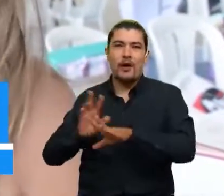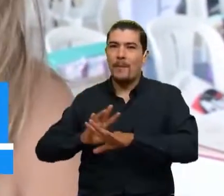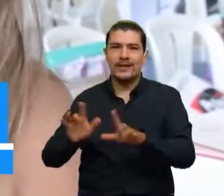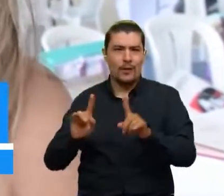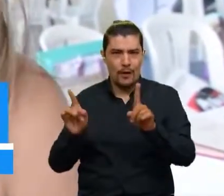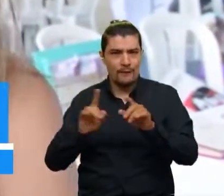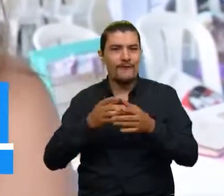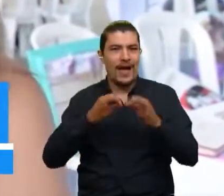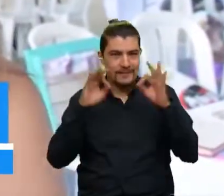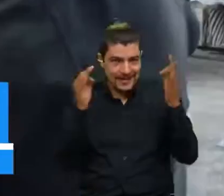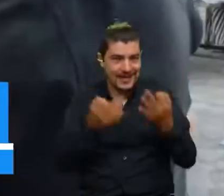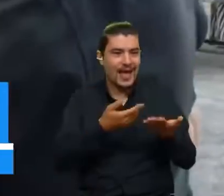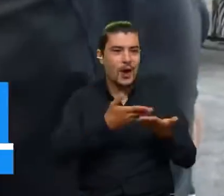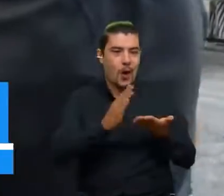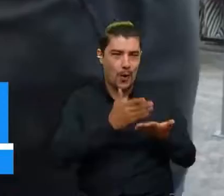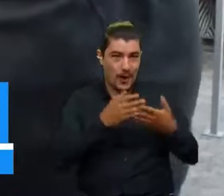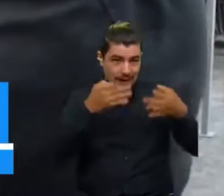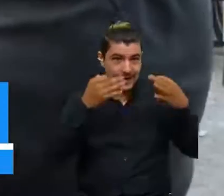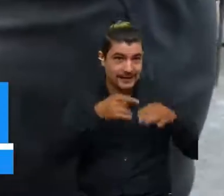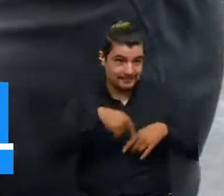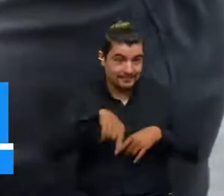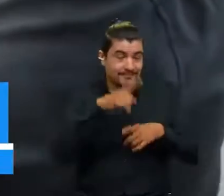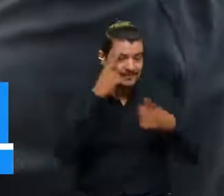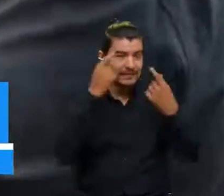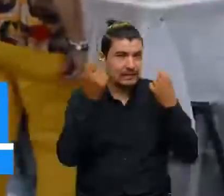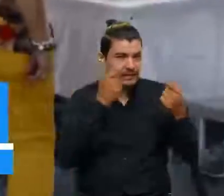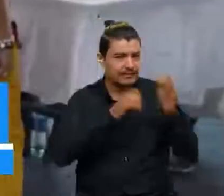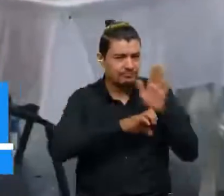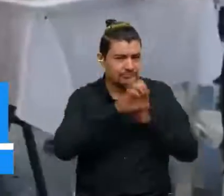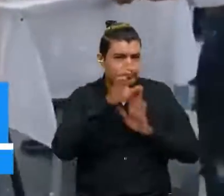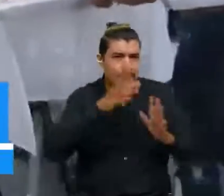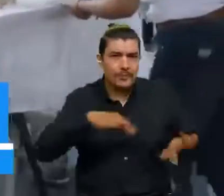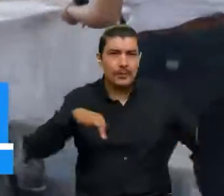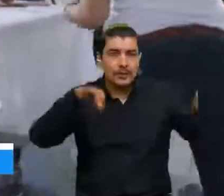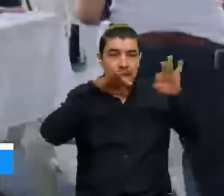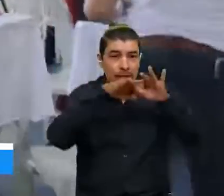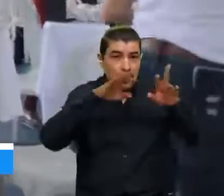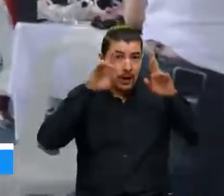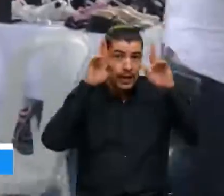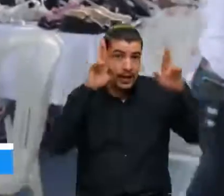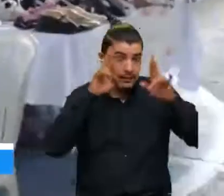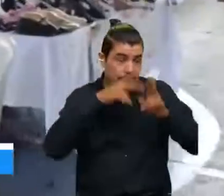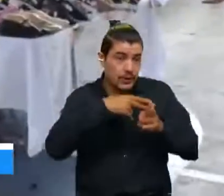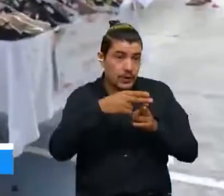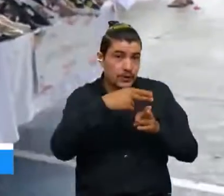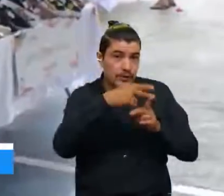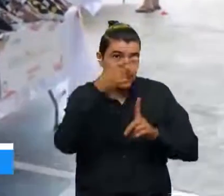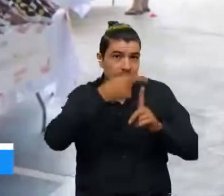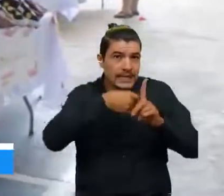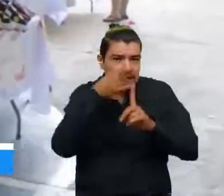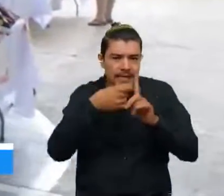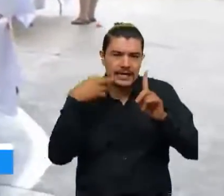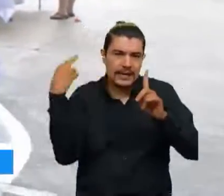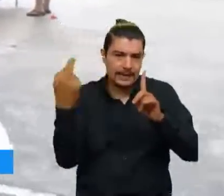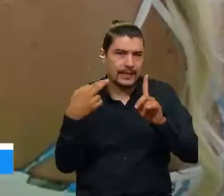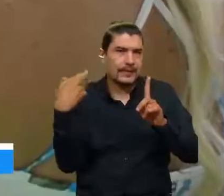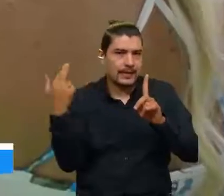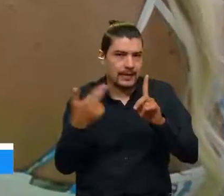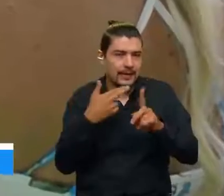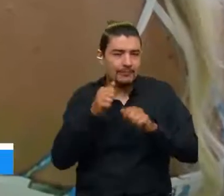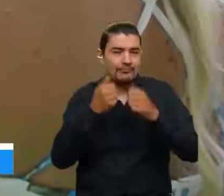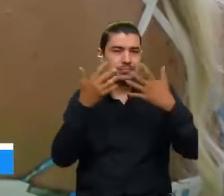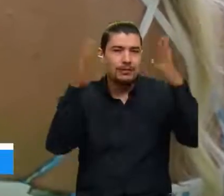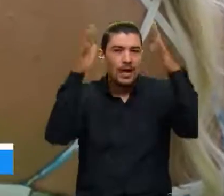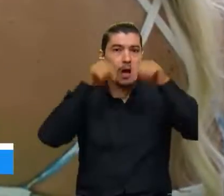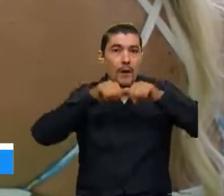diferentes, muchas cositas bonitas. Una estrategia exitosa que promete repetirse en los próximos meses del 2022 en busca